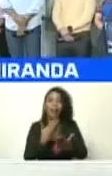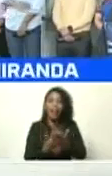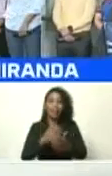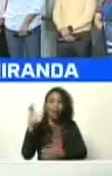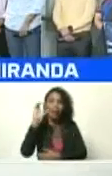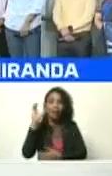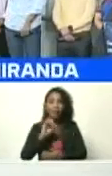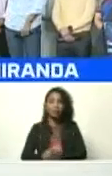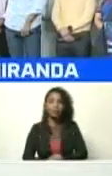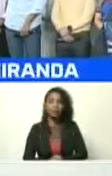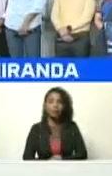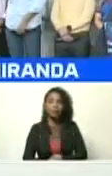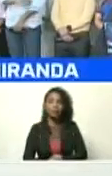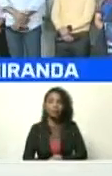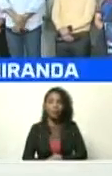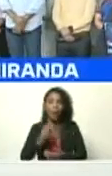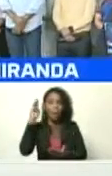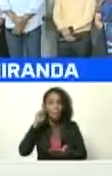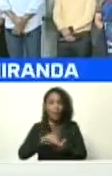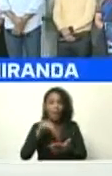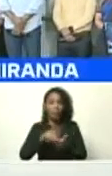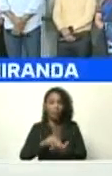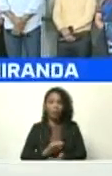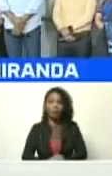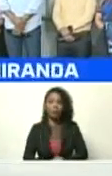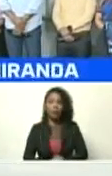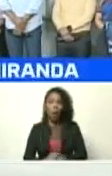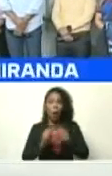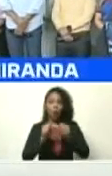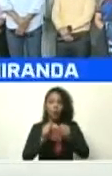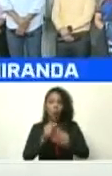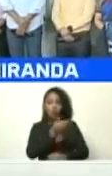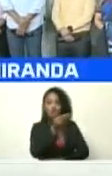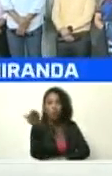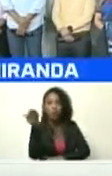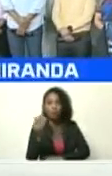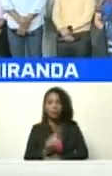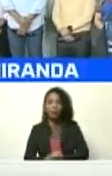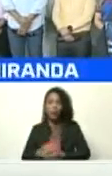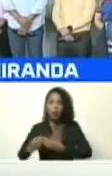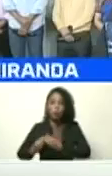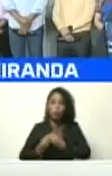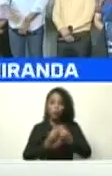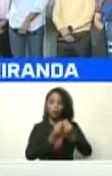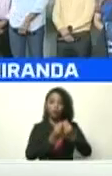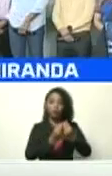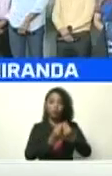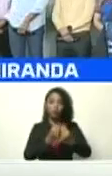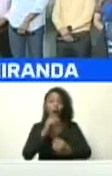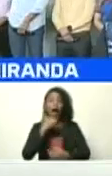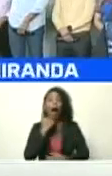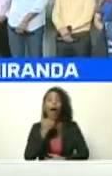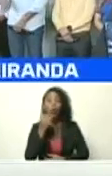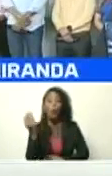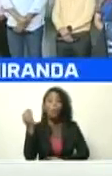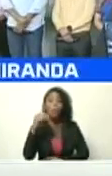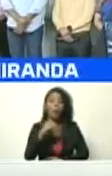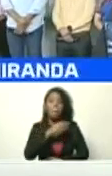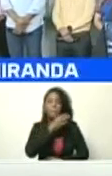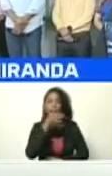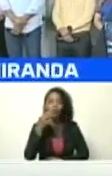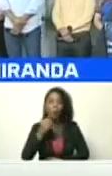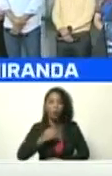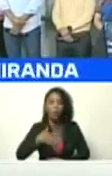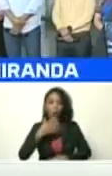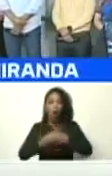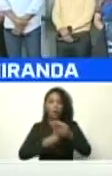Caracas, a Miranda, sigan ustedes acompañando. Si una de las cosas más maravillosas que podemos